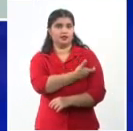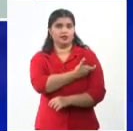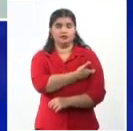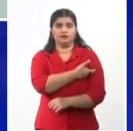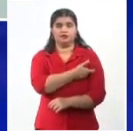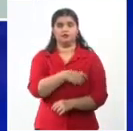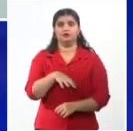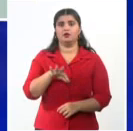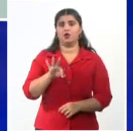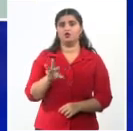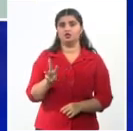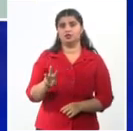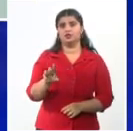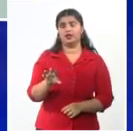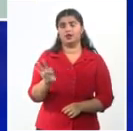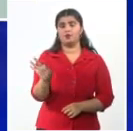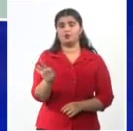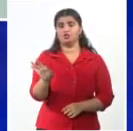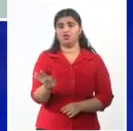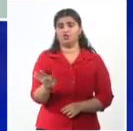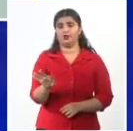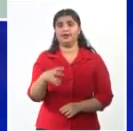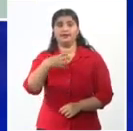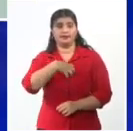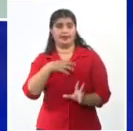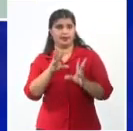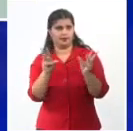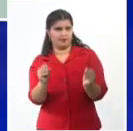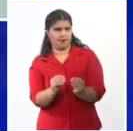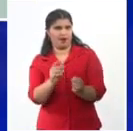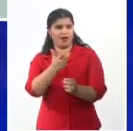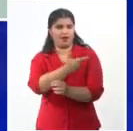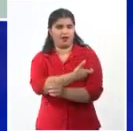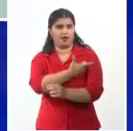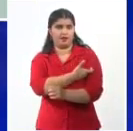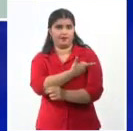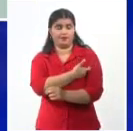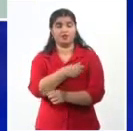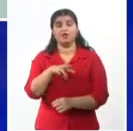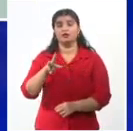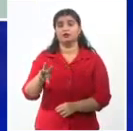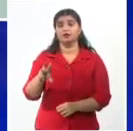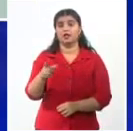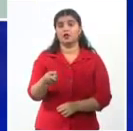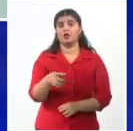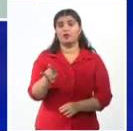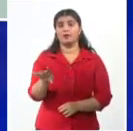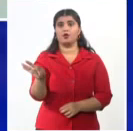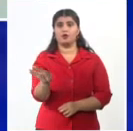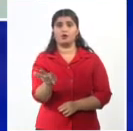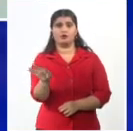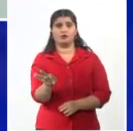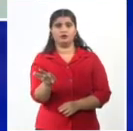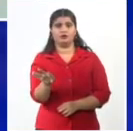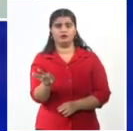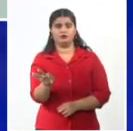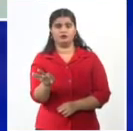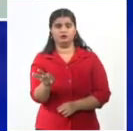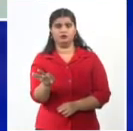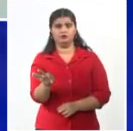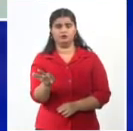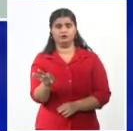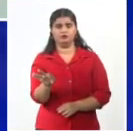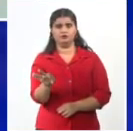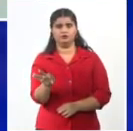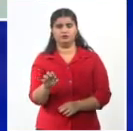el esquema completo y el 3,9% de toda la población cubana